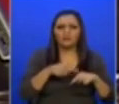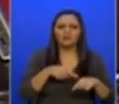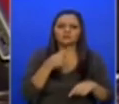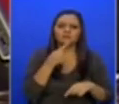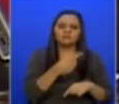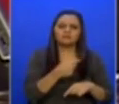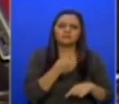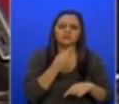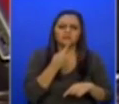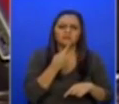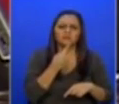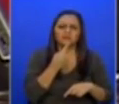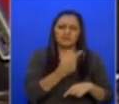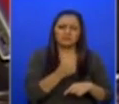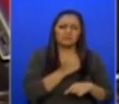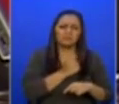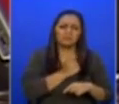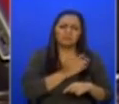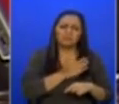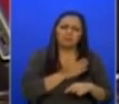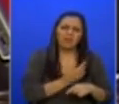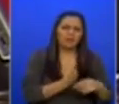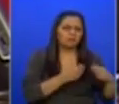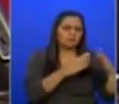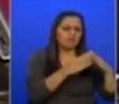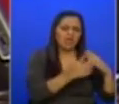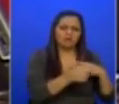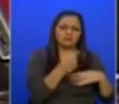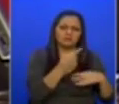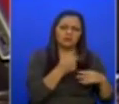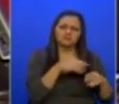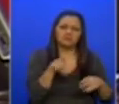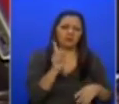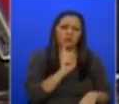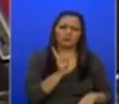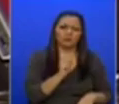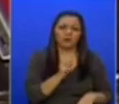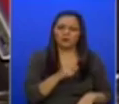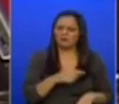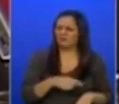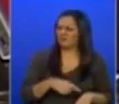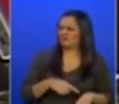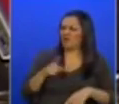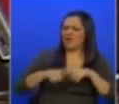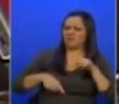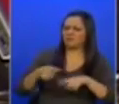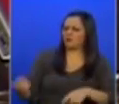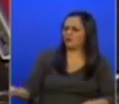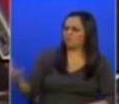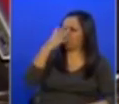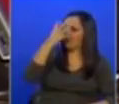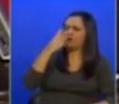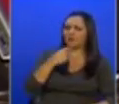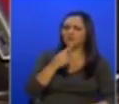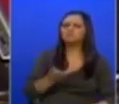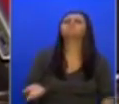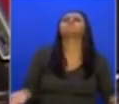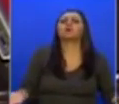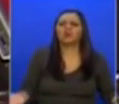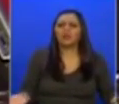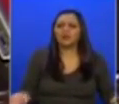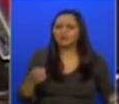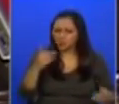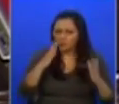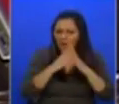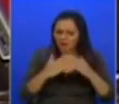pena dejar mi casa y me pegó una repelada y te va a dar pena. Mira en qué condiciones vivía ya. Y me hizo caer en cuenta. O sea, uno sí